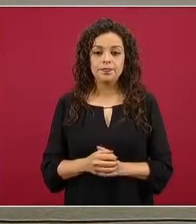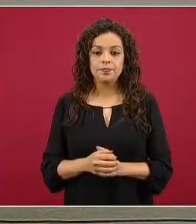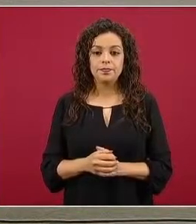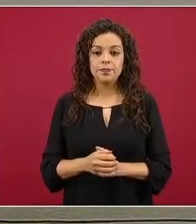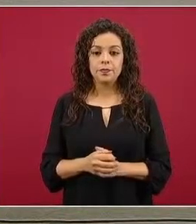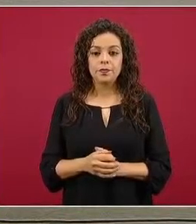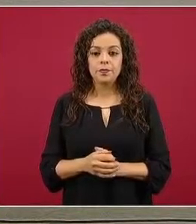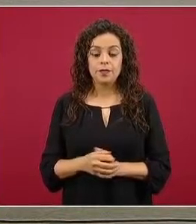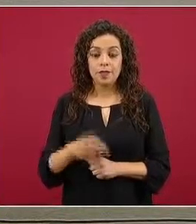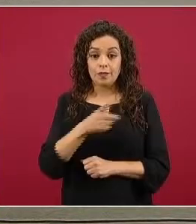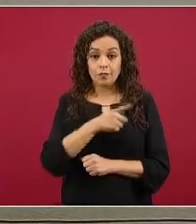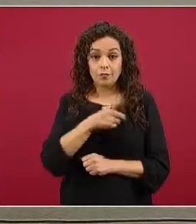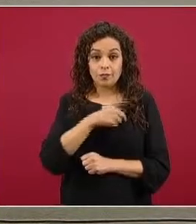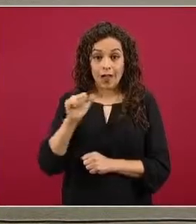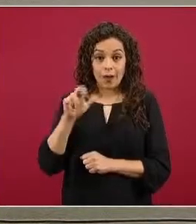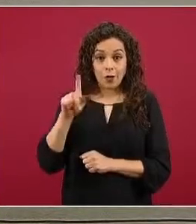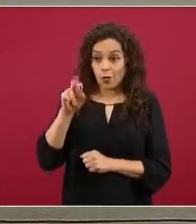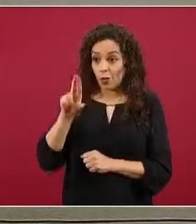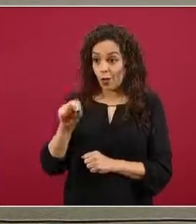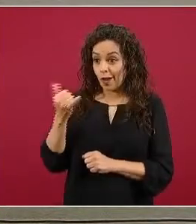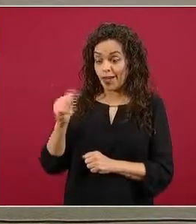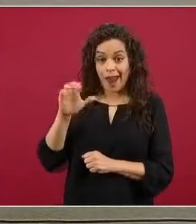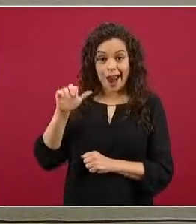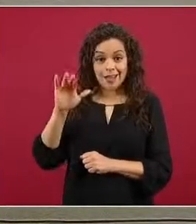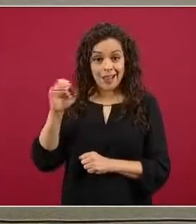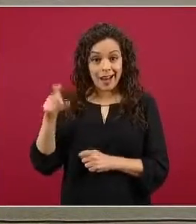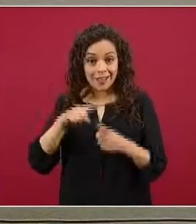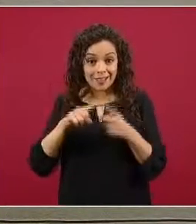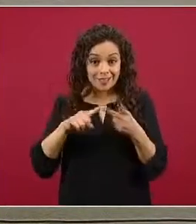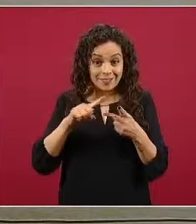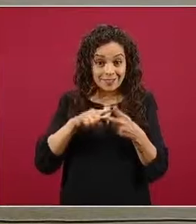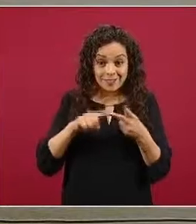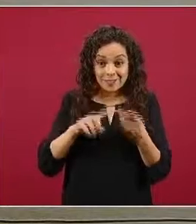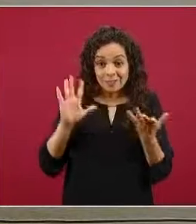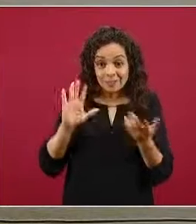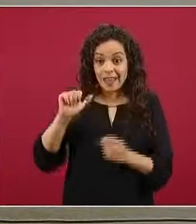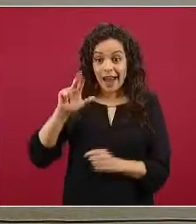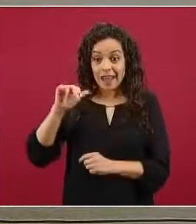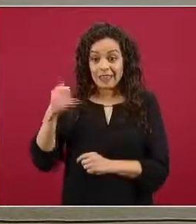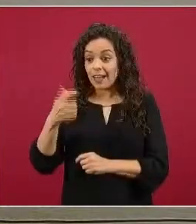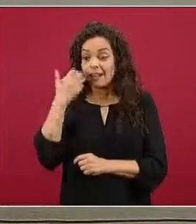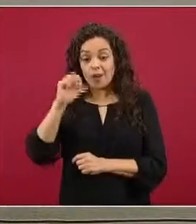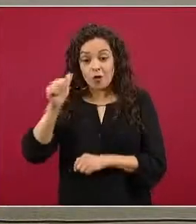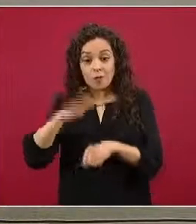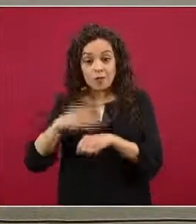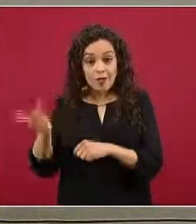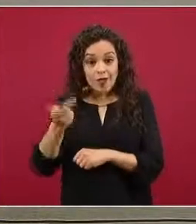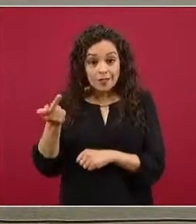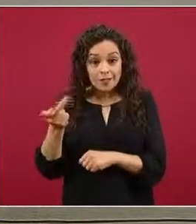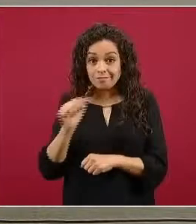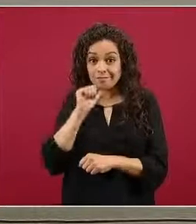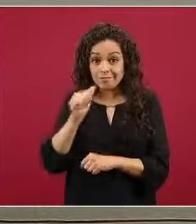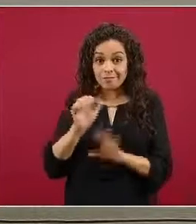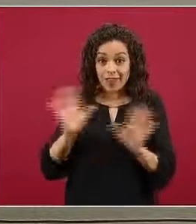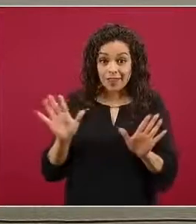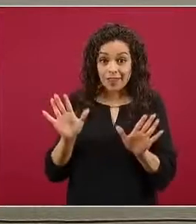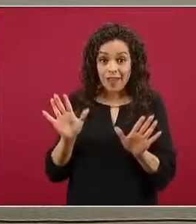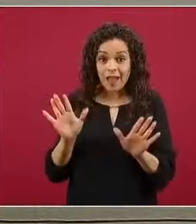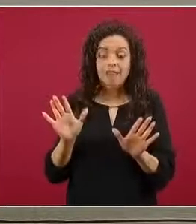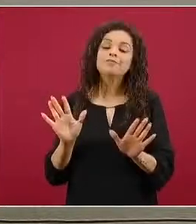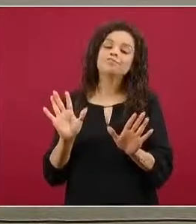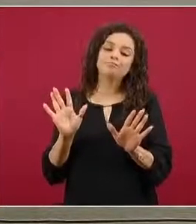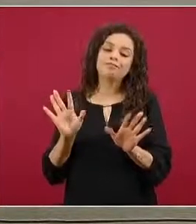Solo están Arturo y Araceli. No sé si Araceli quiere hacer otra pregunta. ¿No? Perfecto. Pues